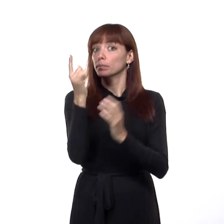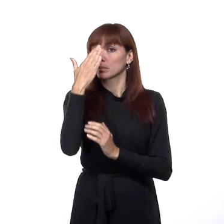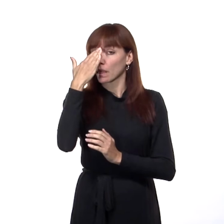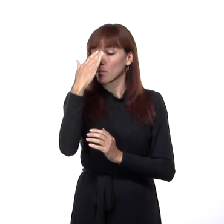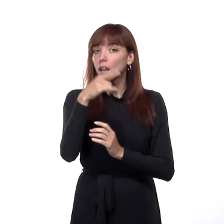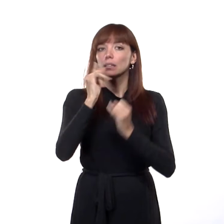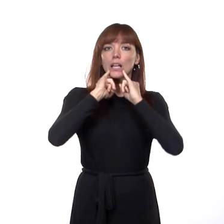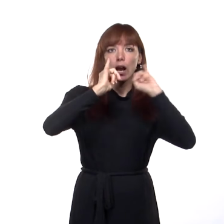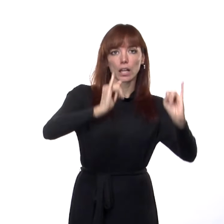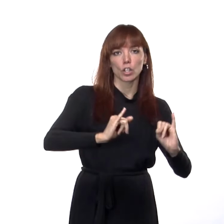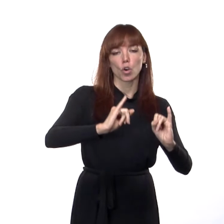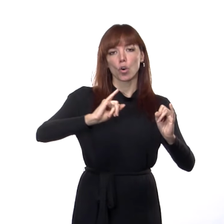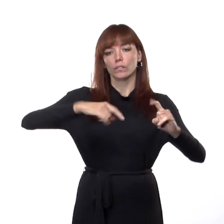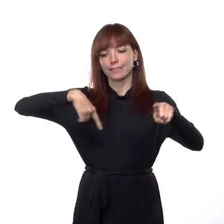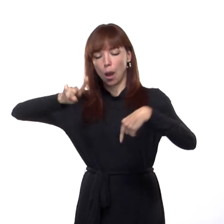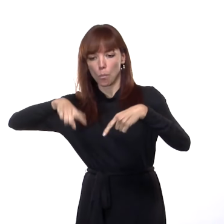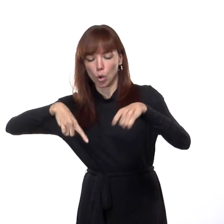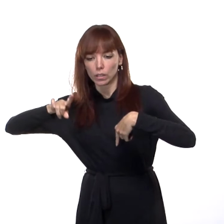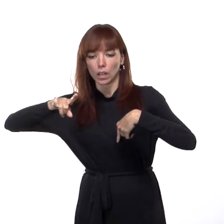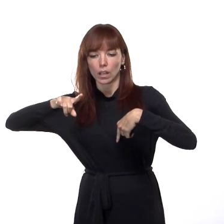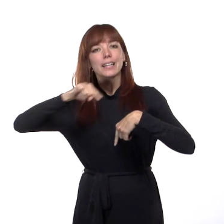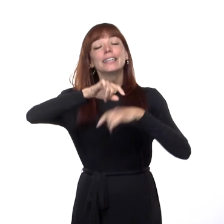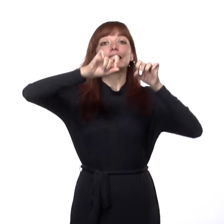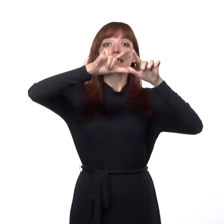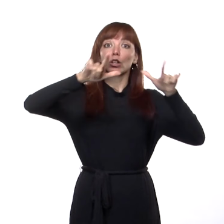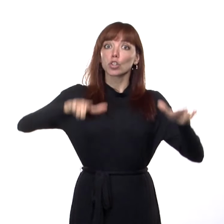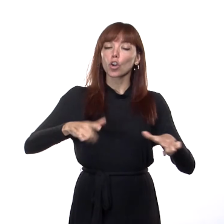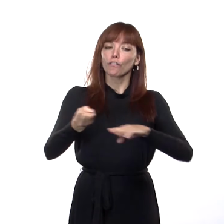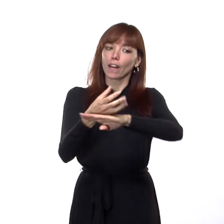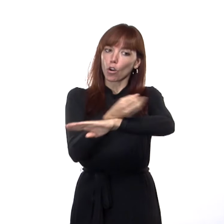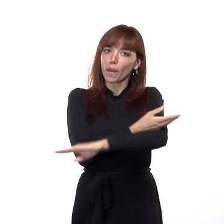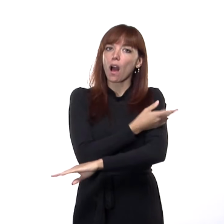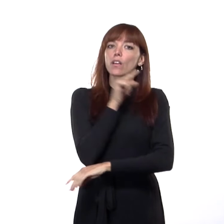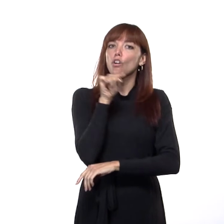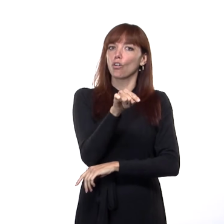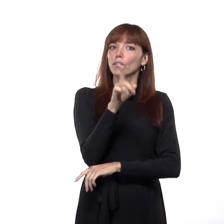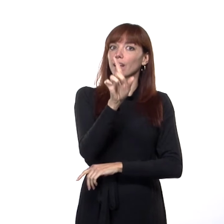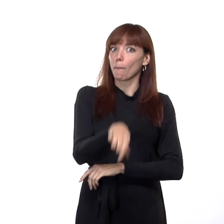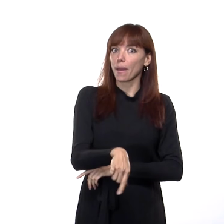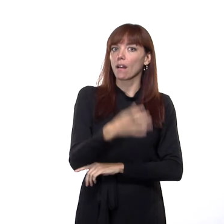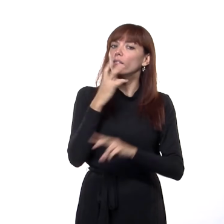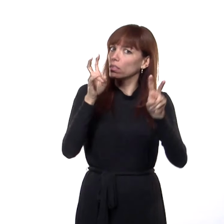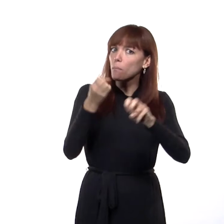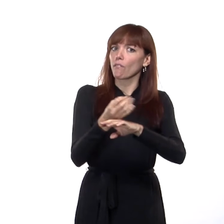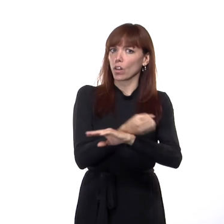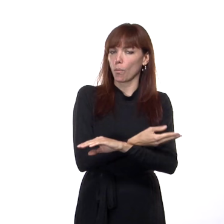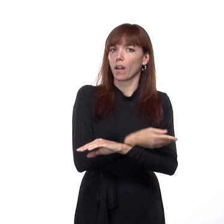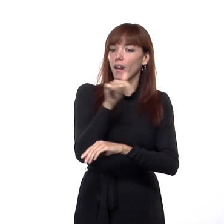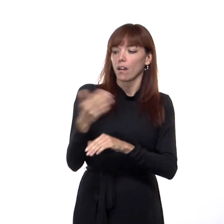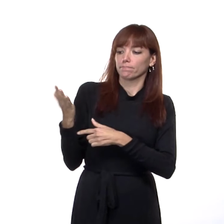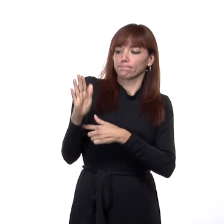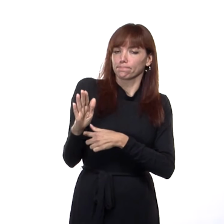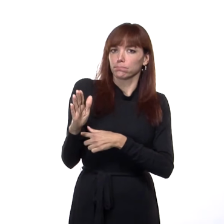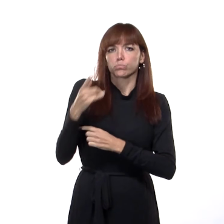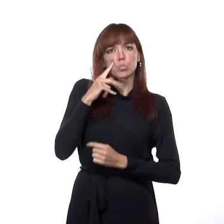sector eléctrico del sector transporte de el sector ferroviario el tema ferroviario y aquí tenemos representantes